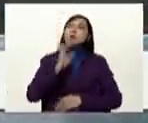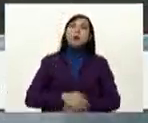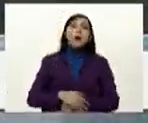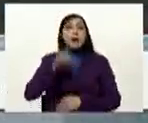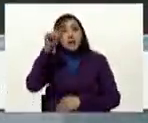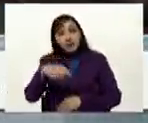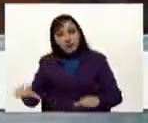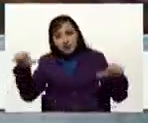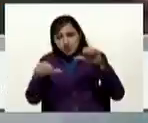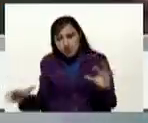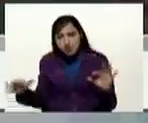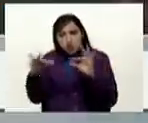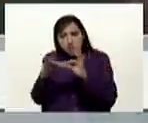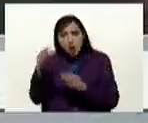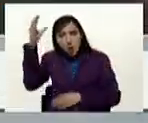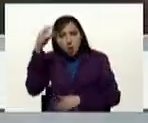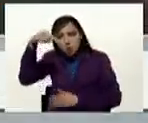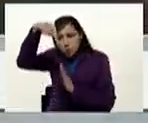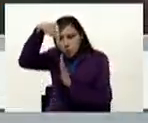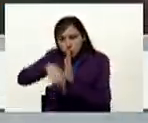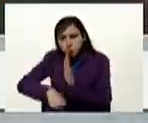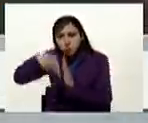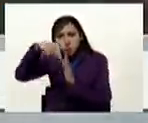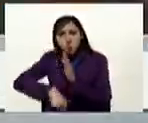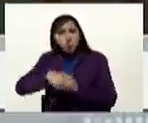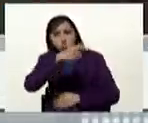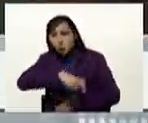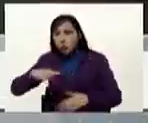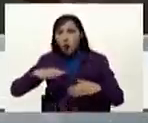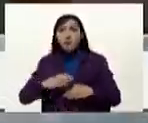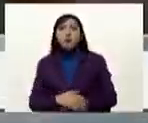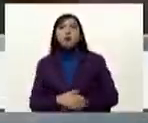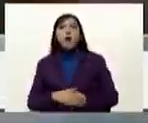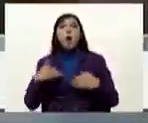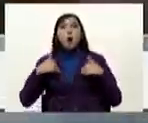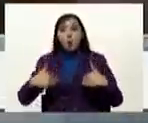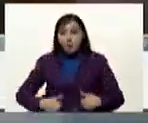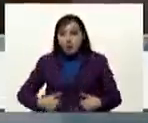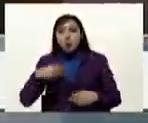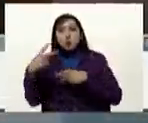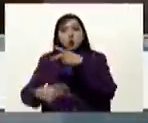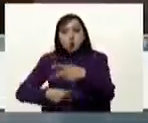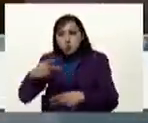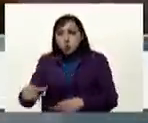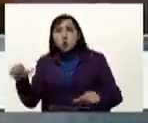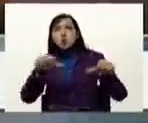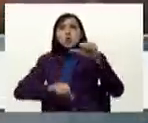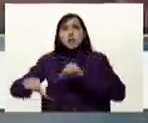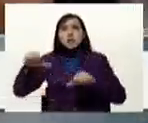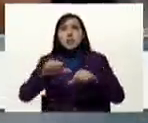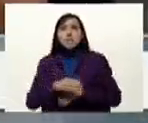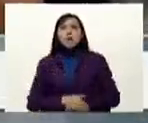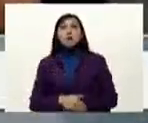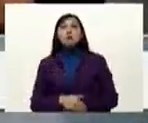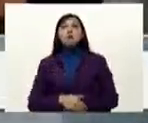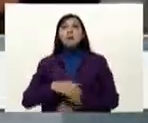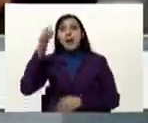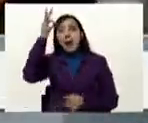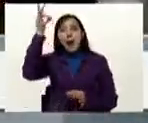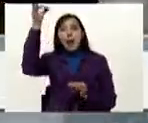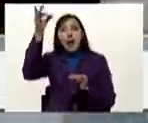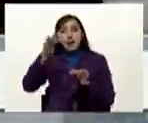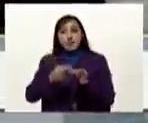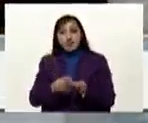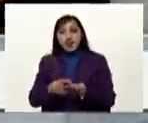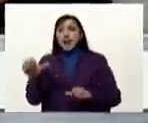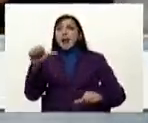ciencia, el conocimiento profundo del ser humano, de los procesos científicos. Con la fe y